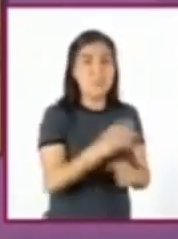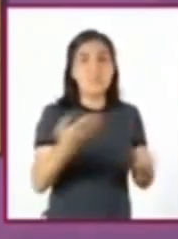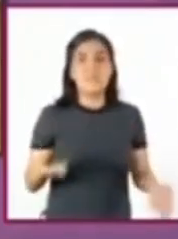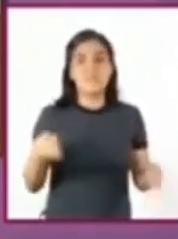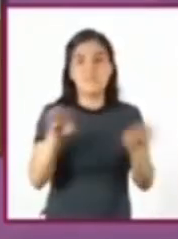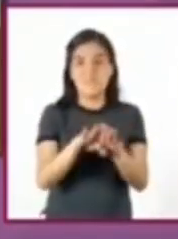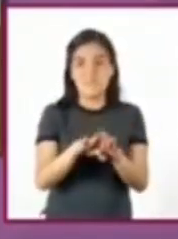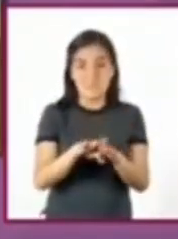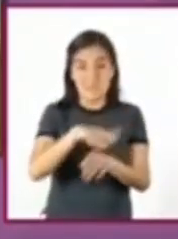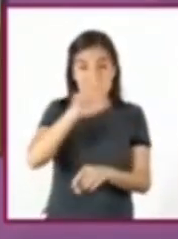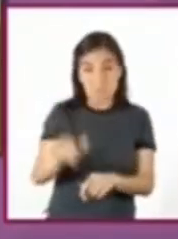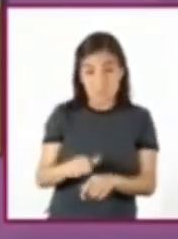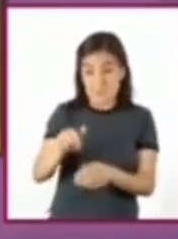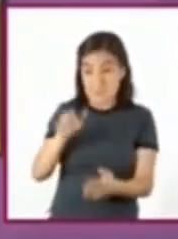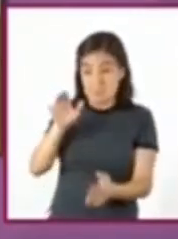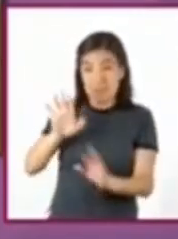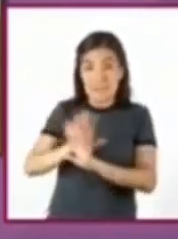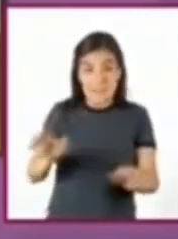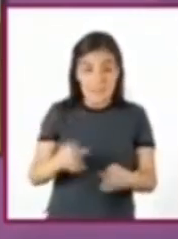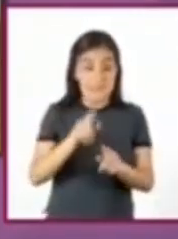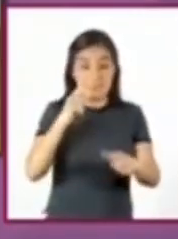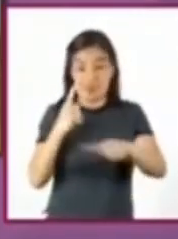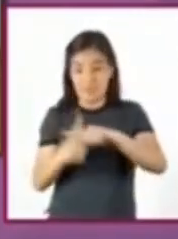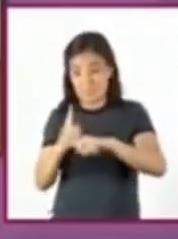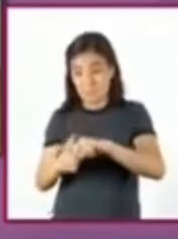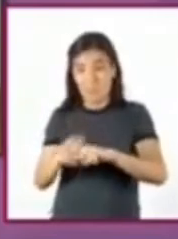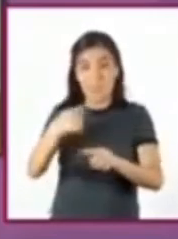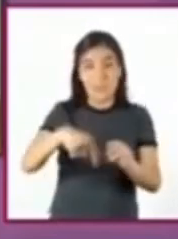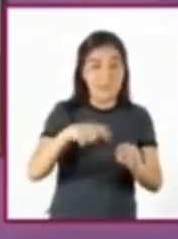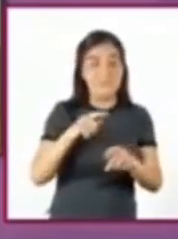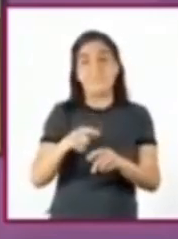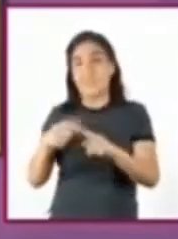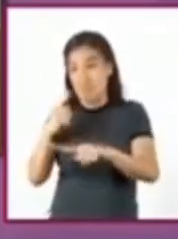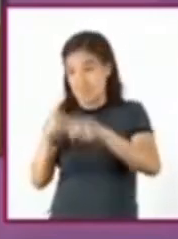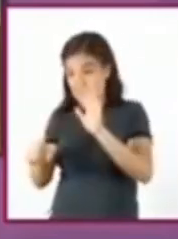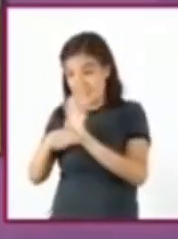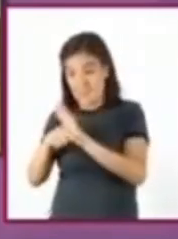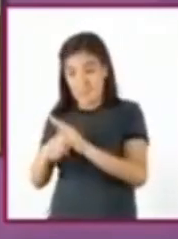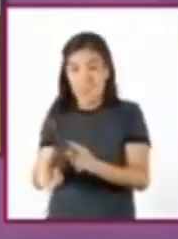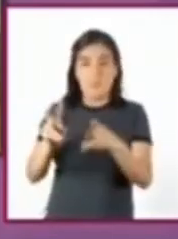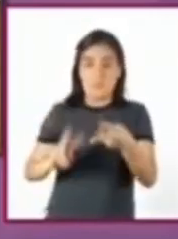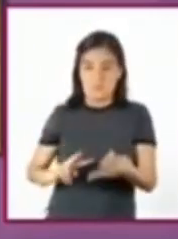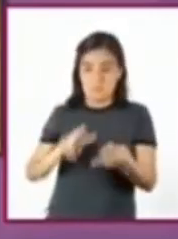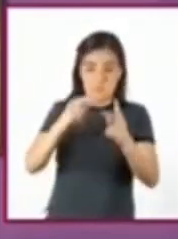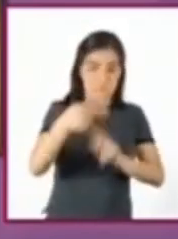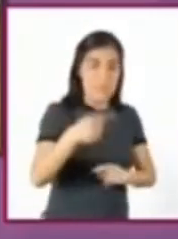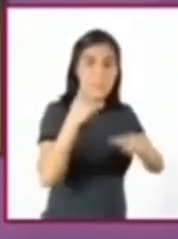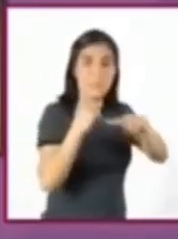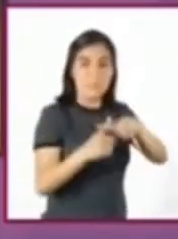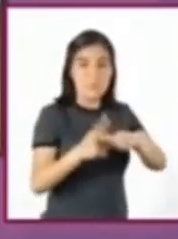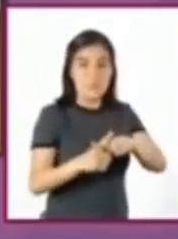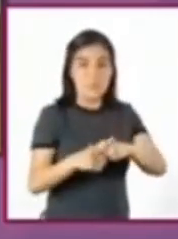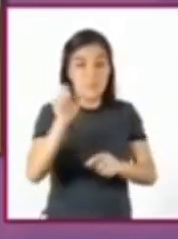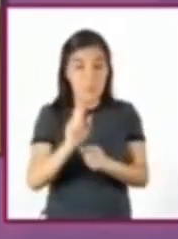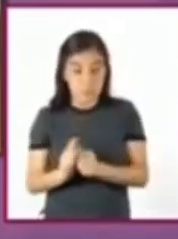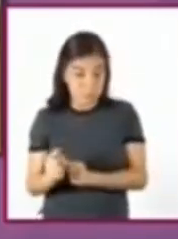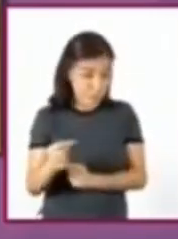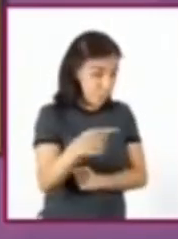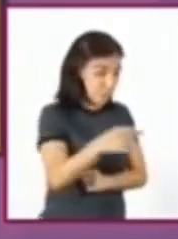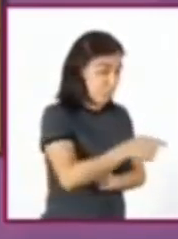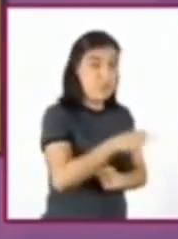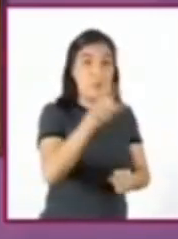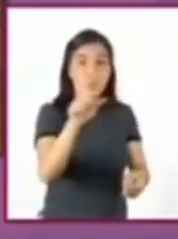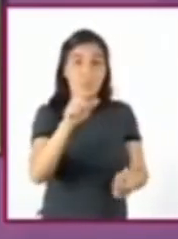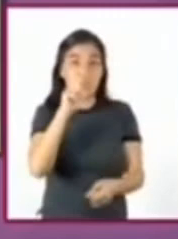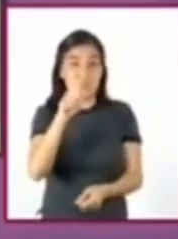corriente circula del polo negativo de la pila al polo positivo. Cuando la corriente pasa por el foco,